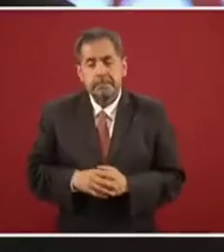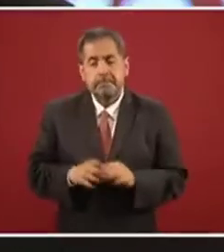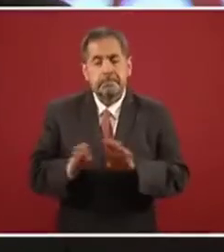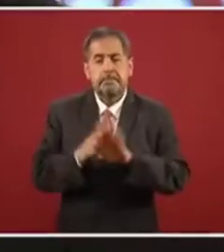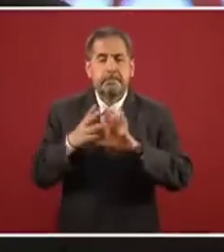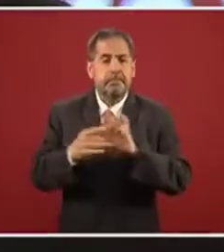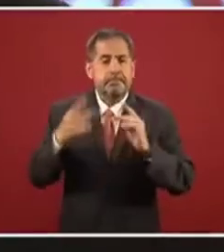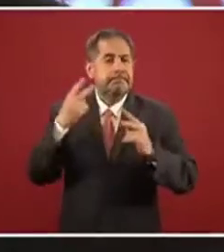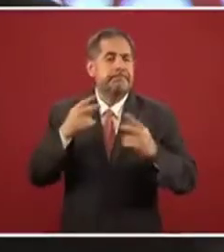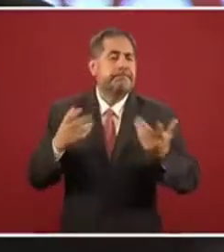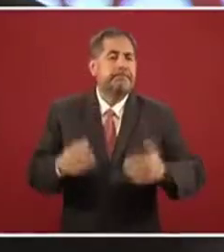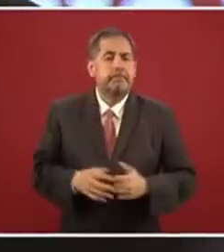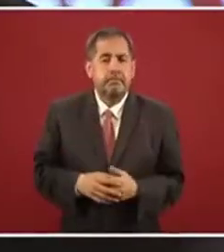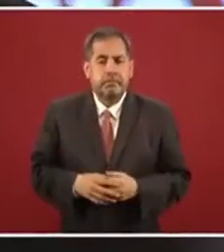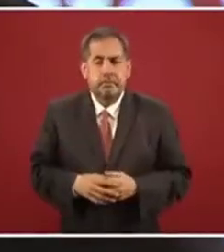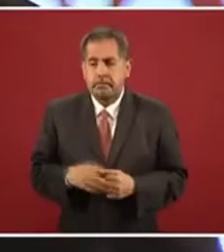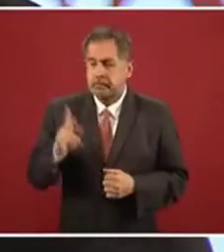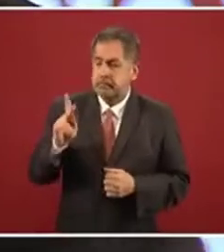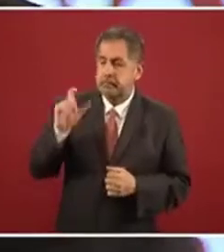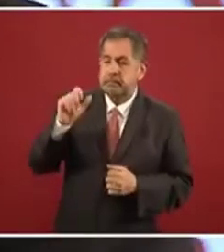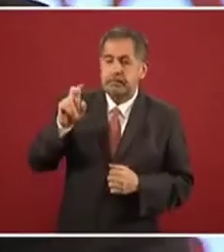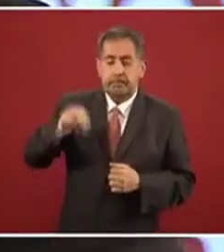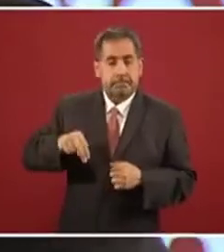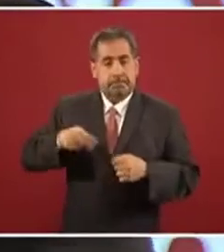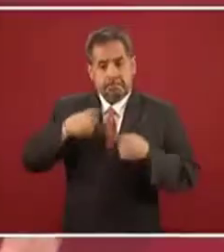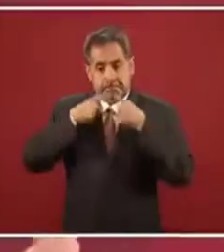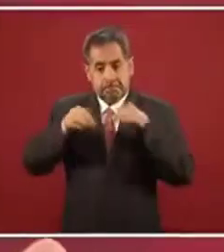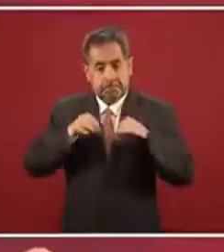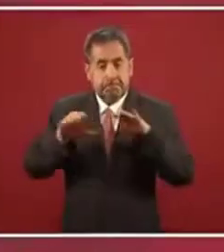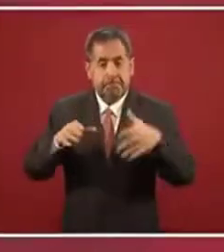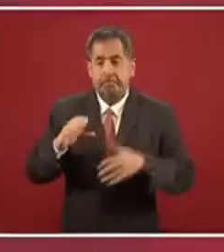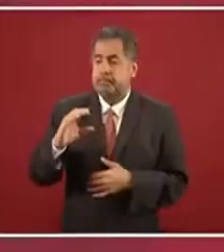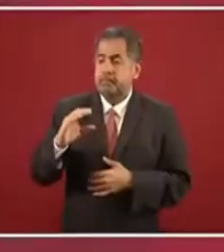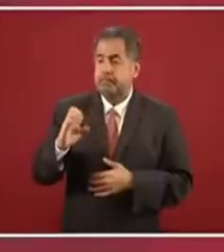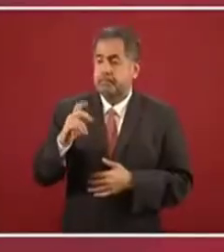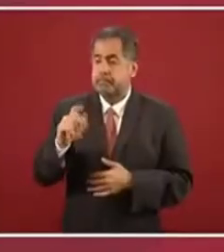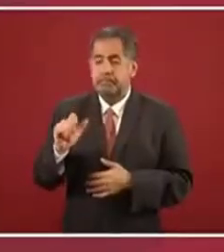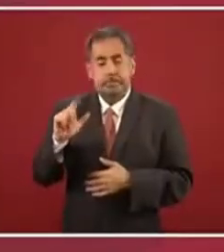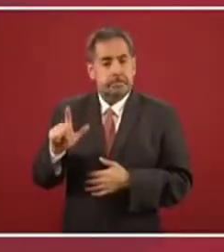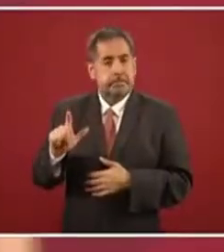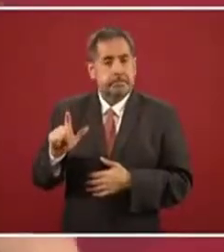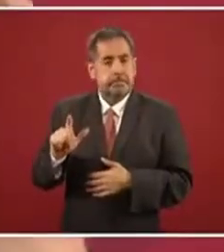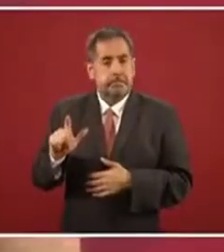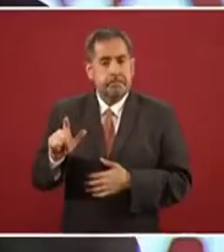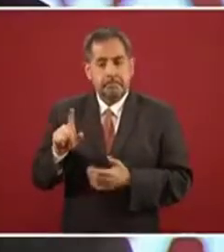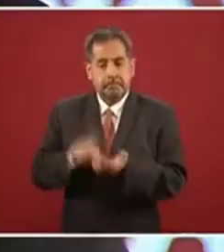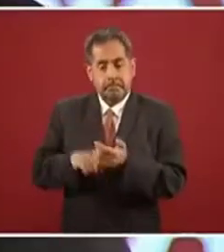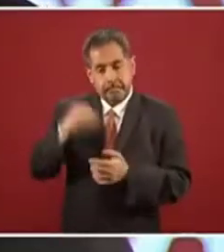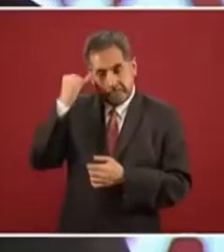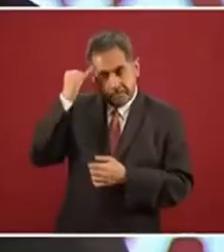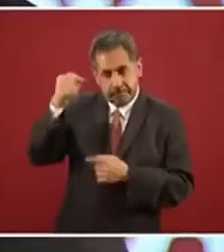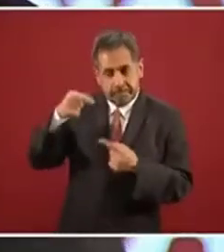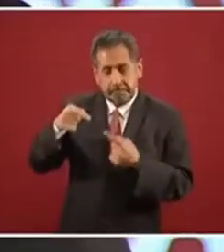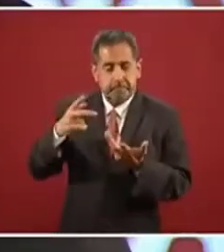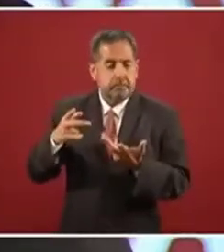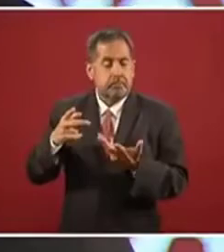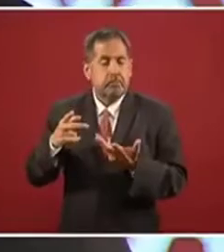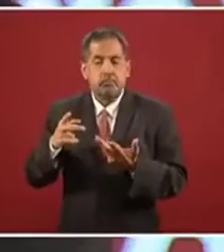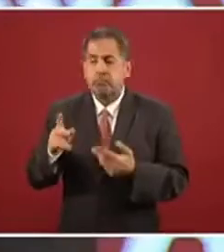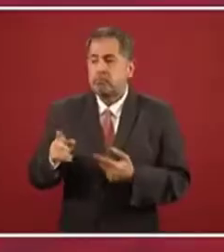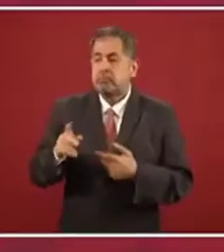dependencia de México. Este es un plan que se elaboró por la CEPAL, es decir, por el instrumento de los pueblos de América